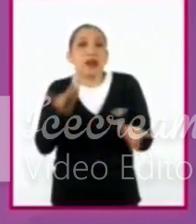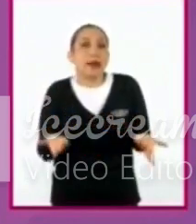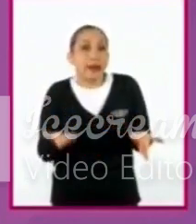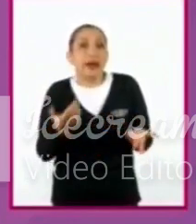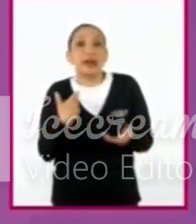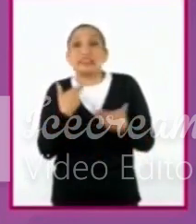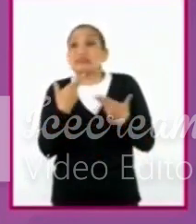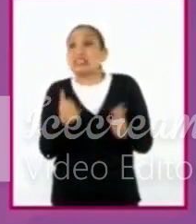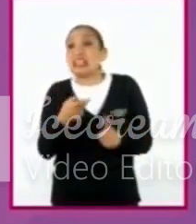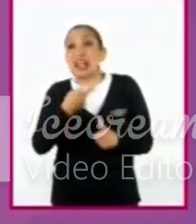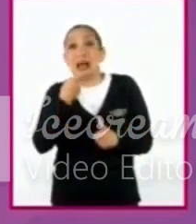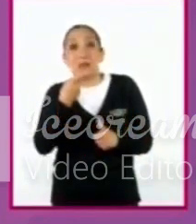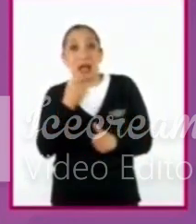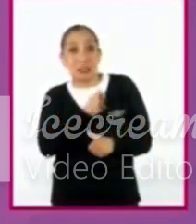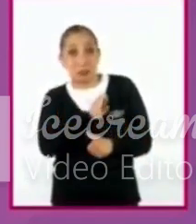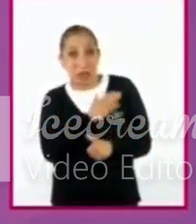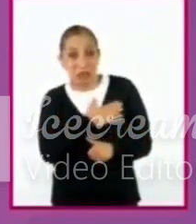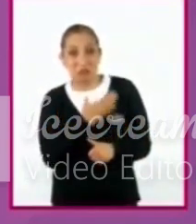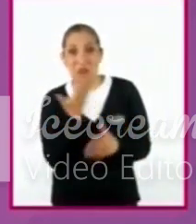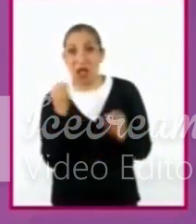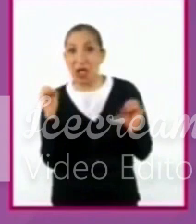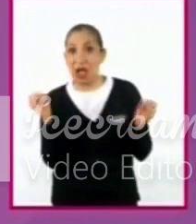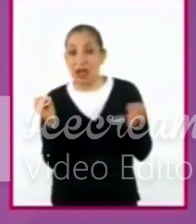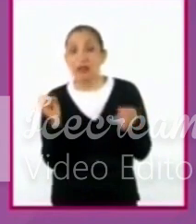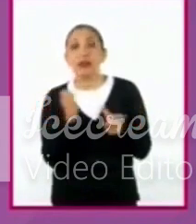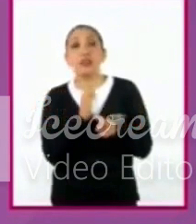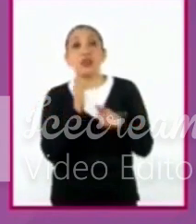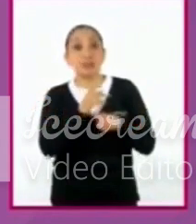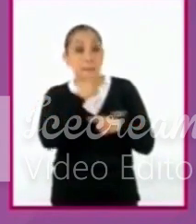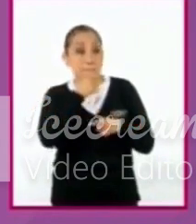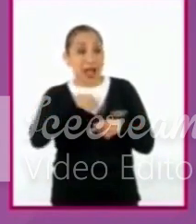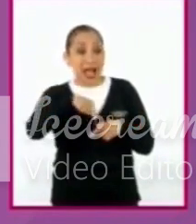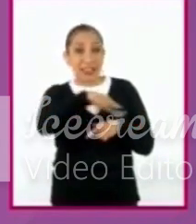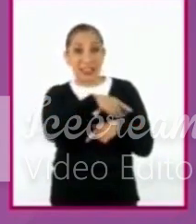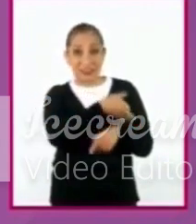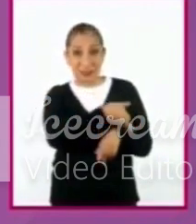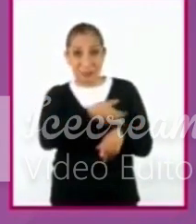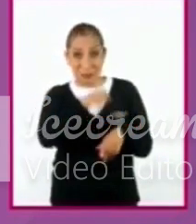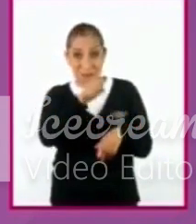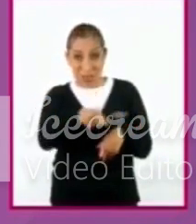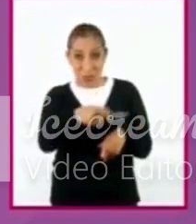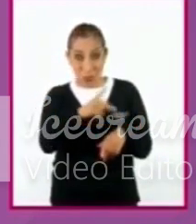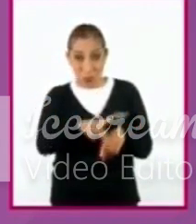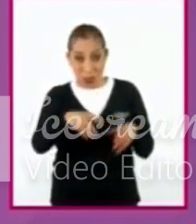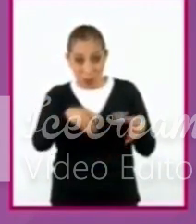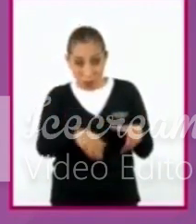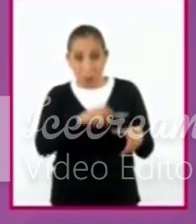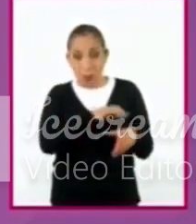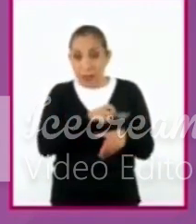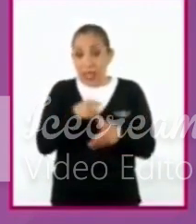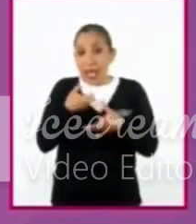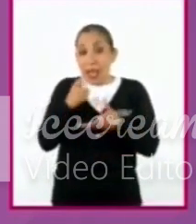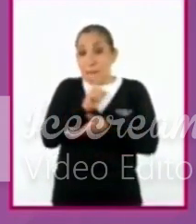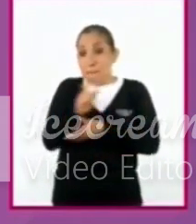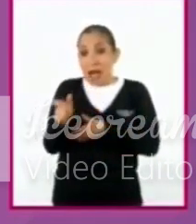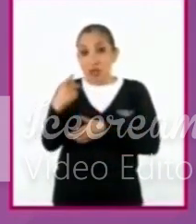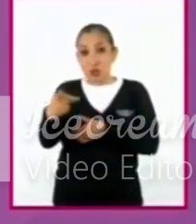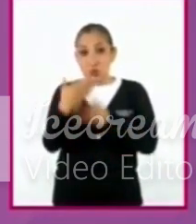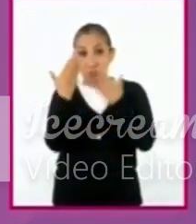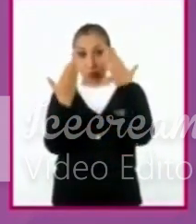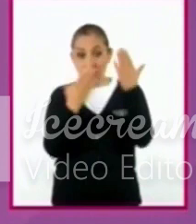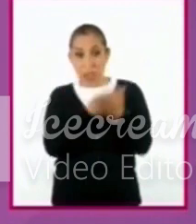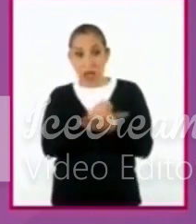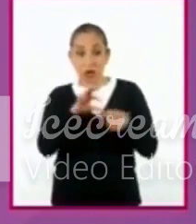ni siquiera se hablaba la lengua española. Por lo que los padres de familia que podían costear la educación de sus hijos